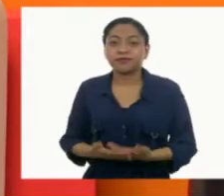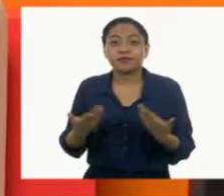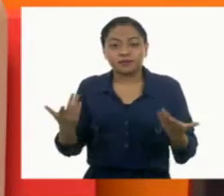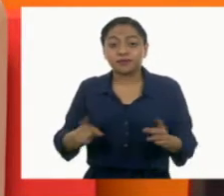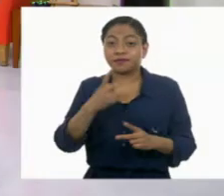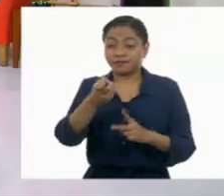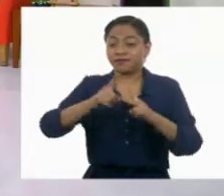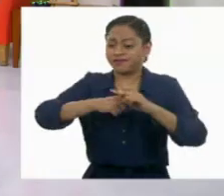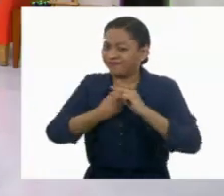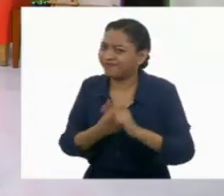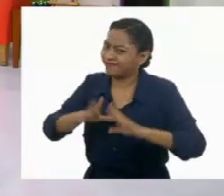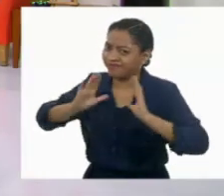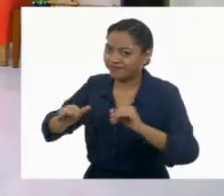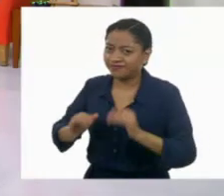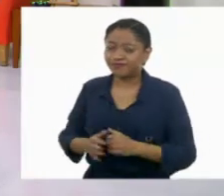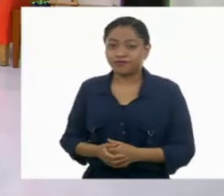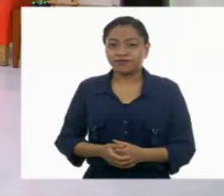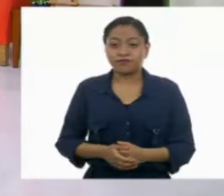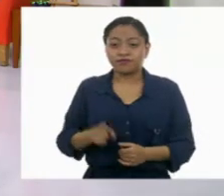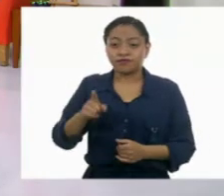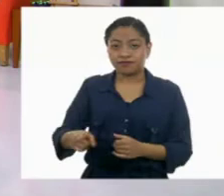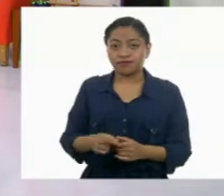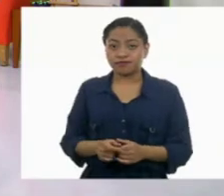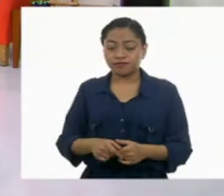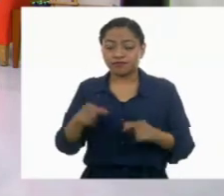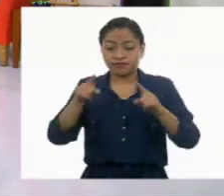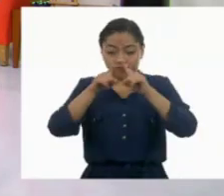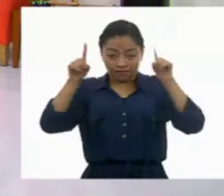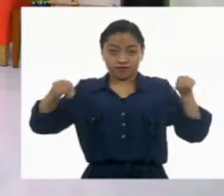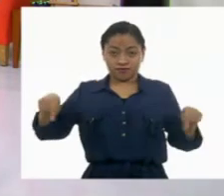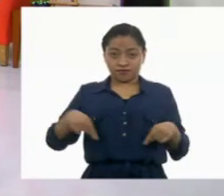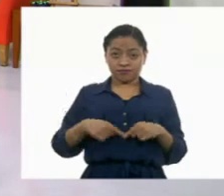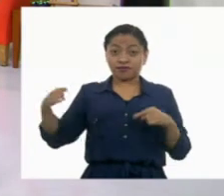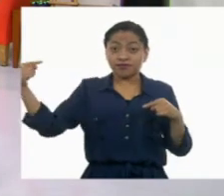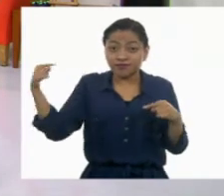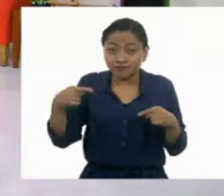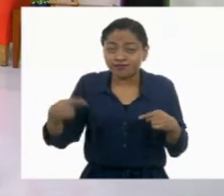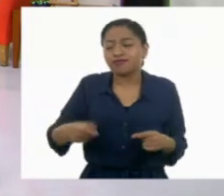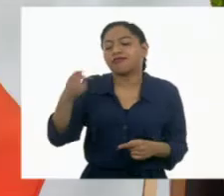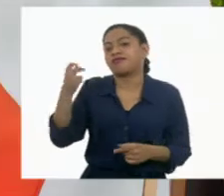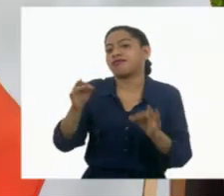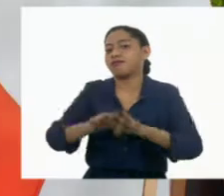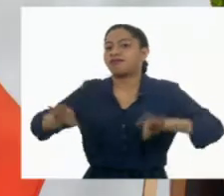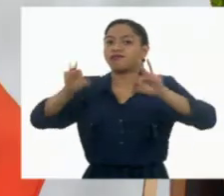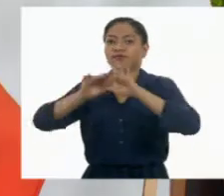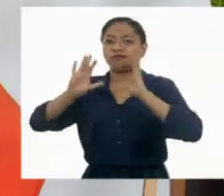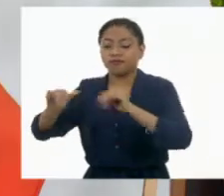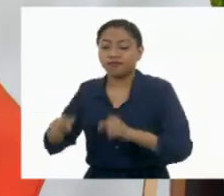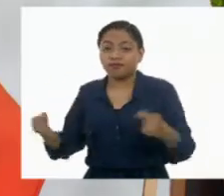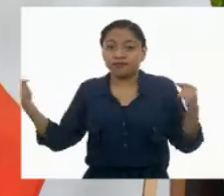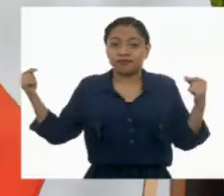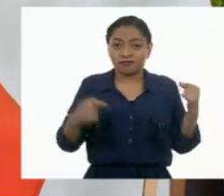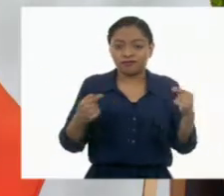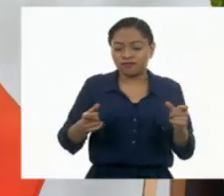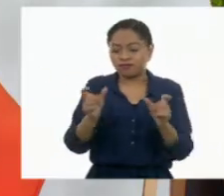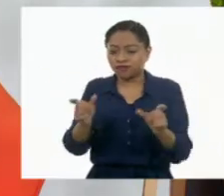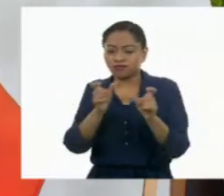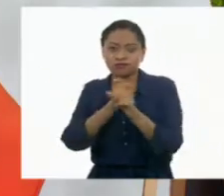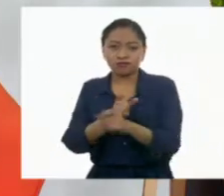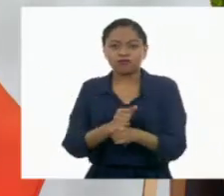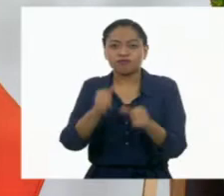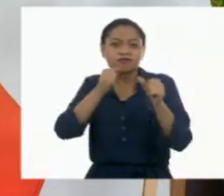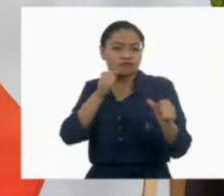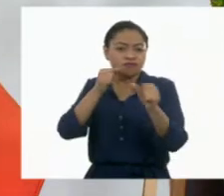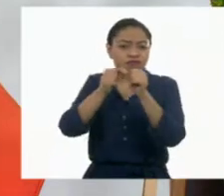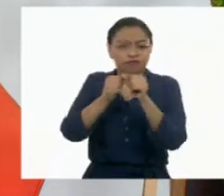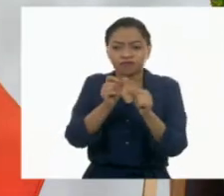el principio básico es partir de un signo generador, porque de aquí nos van a dar las diferentes combinaciones de letras que